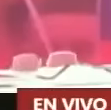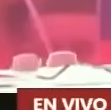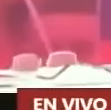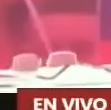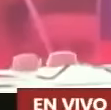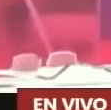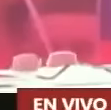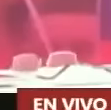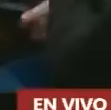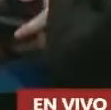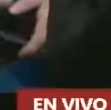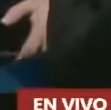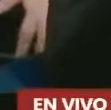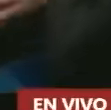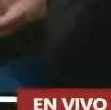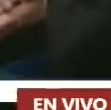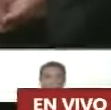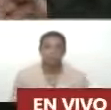Ajá.